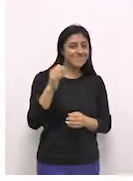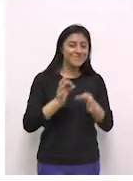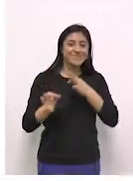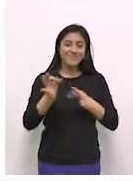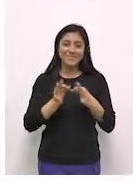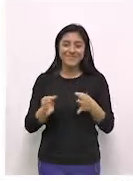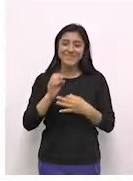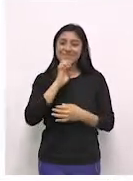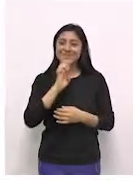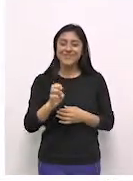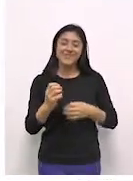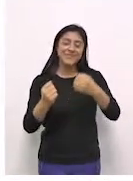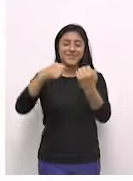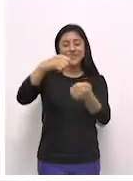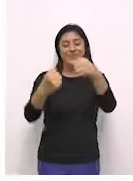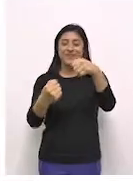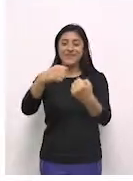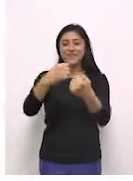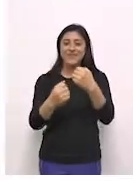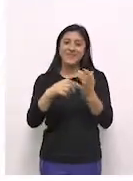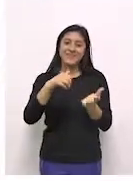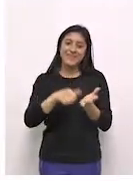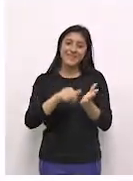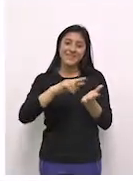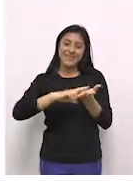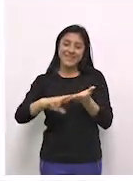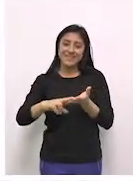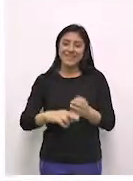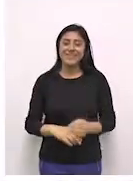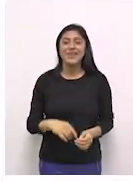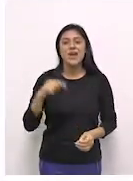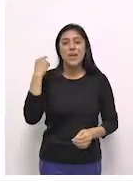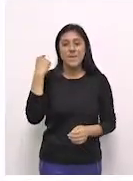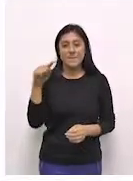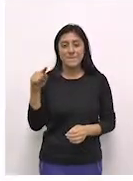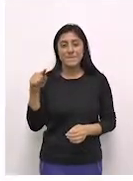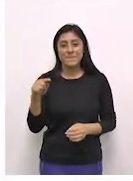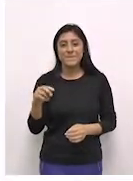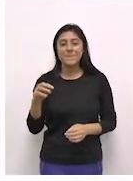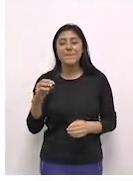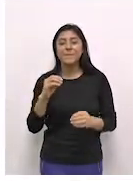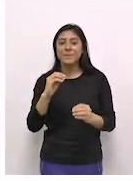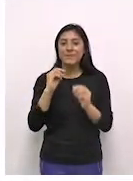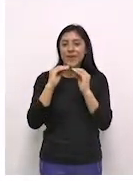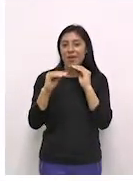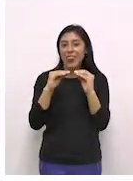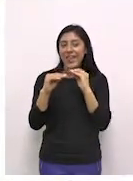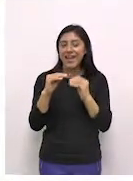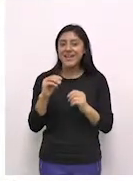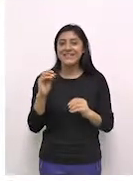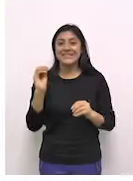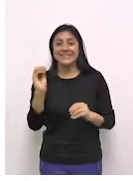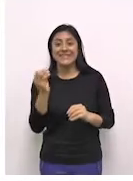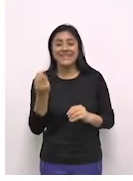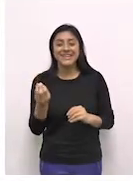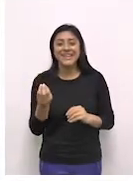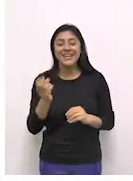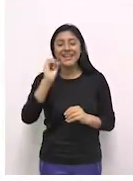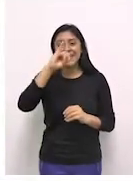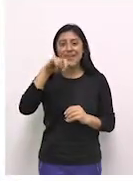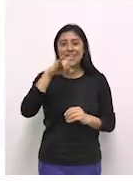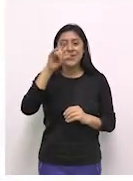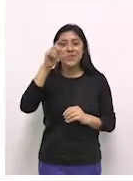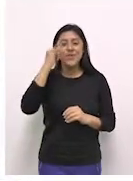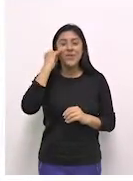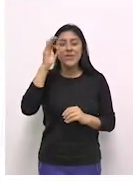la cabina de la unidad móvil de RENAP. Para ser específicos, él tiene el cargo de piloto número 3 y